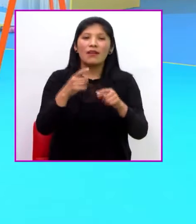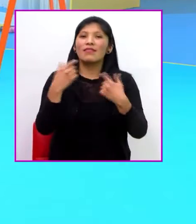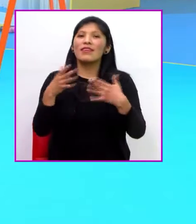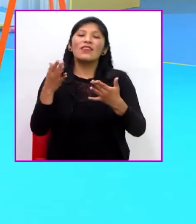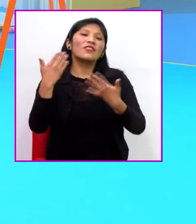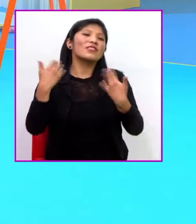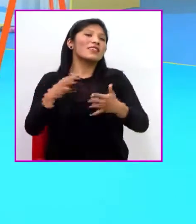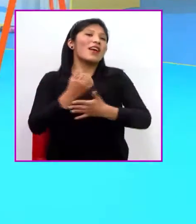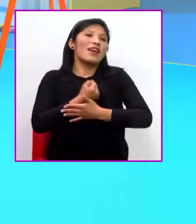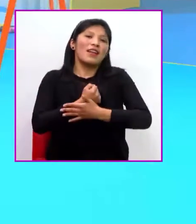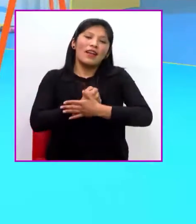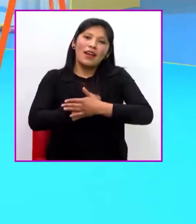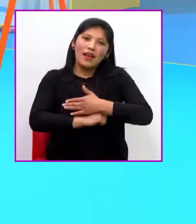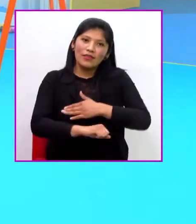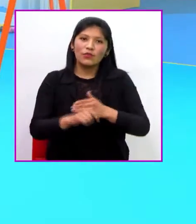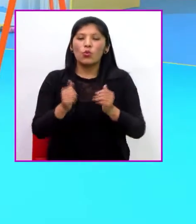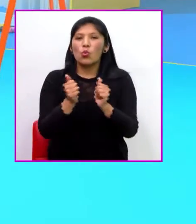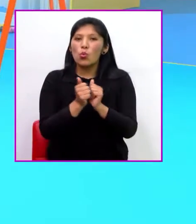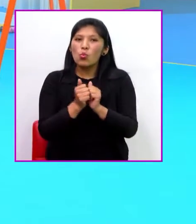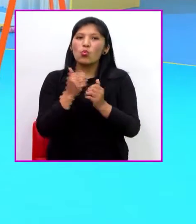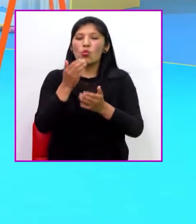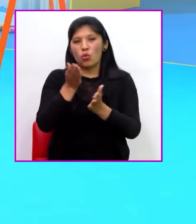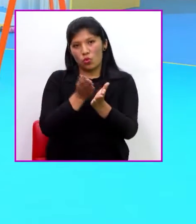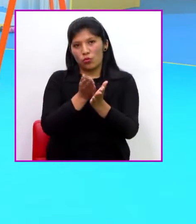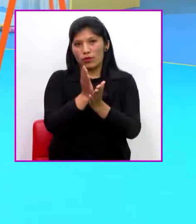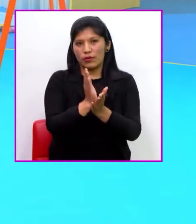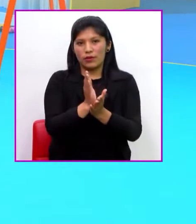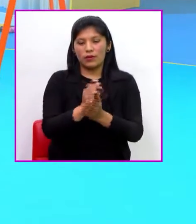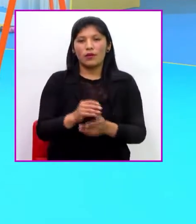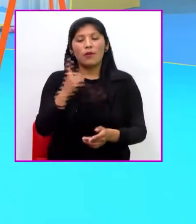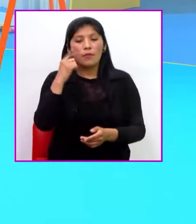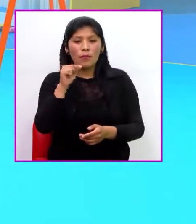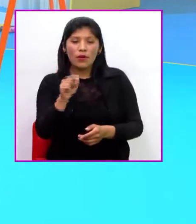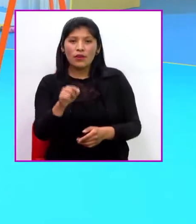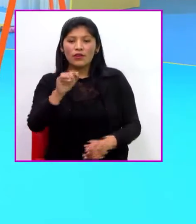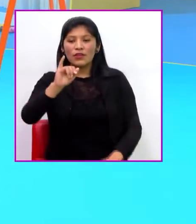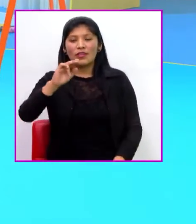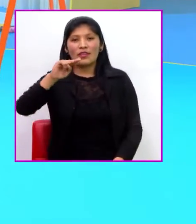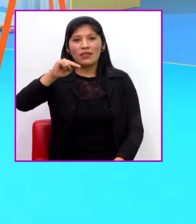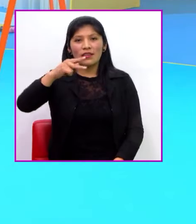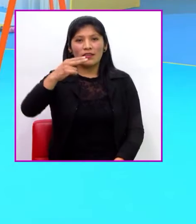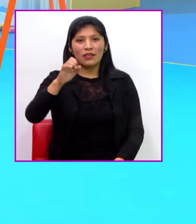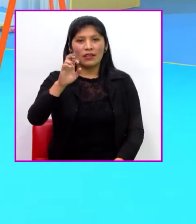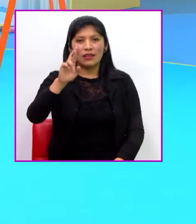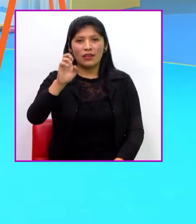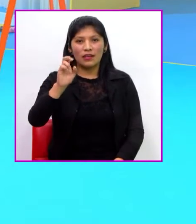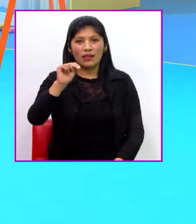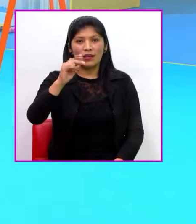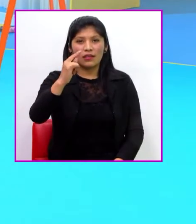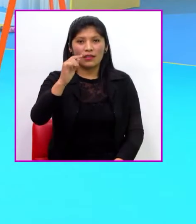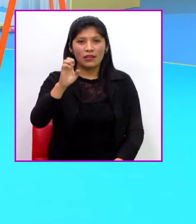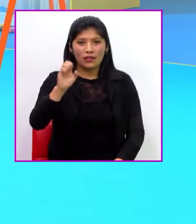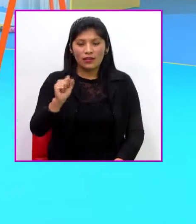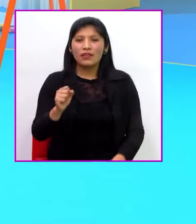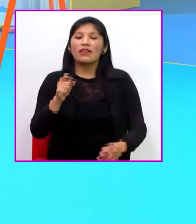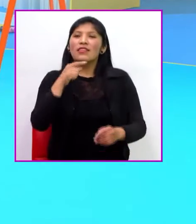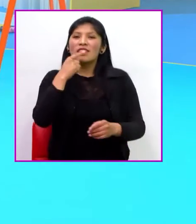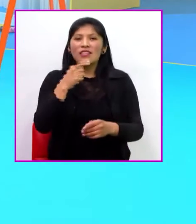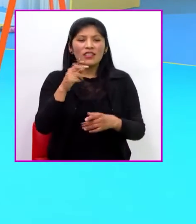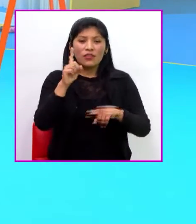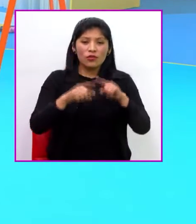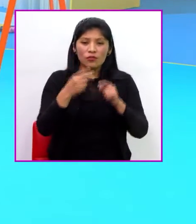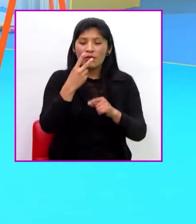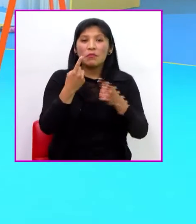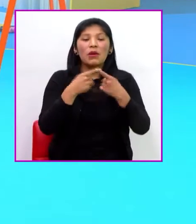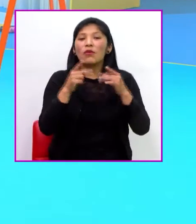ya nació con estos derechos. Por lo tanto, son inherentes al ser humano y tenemos todos estos